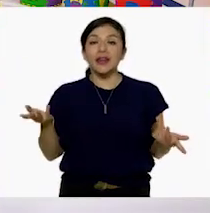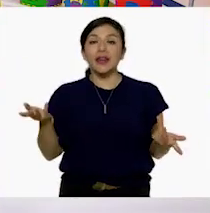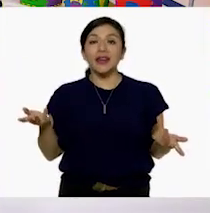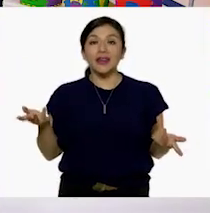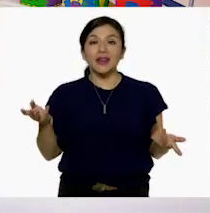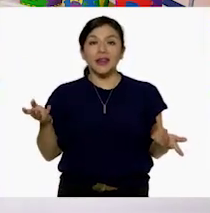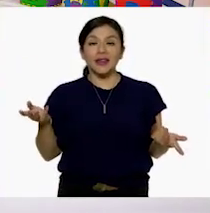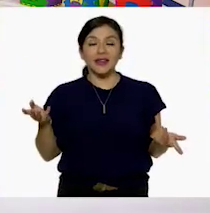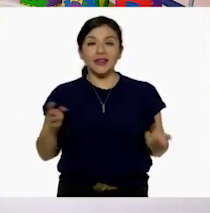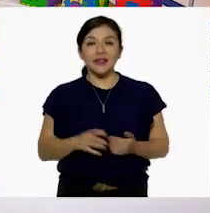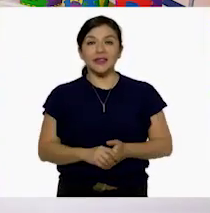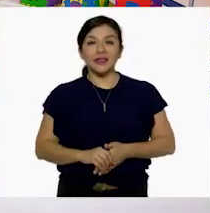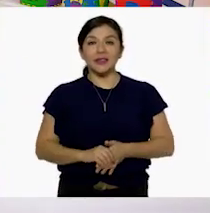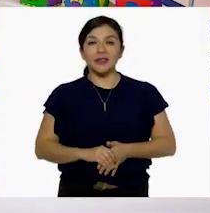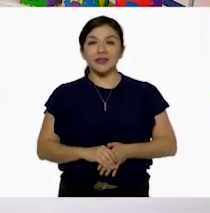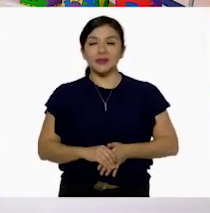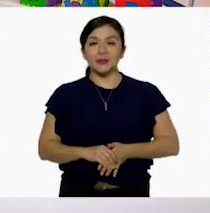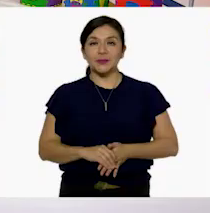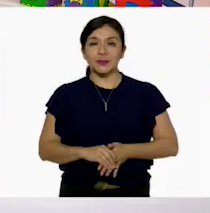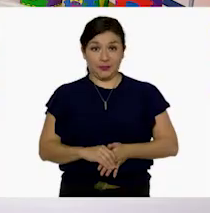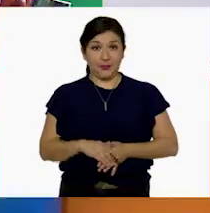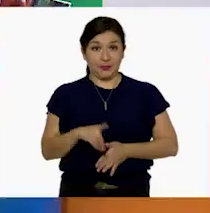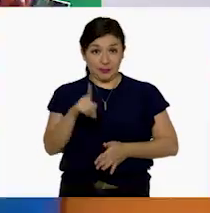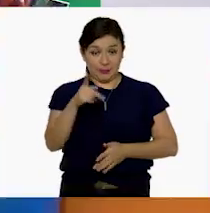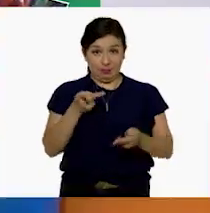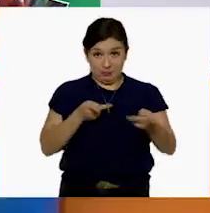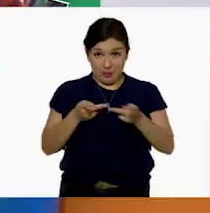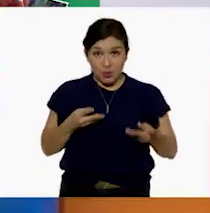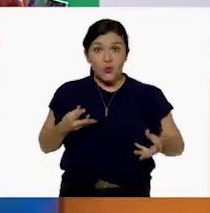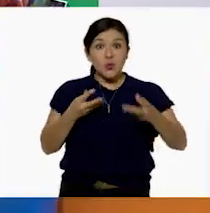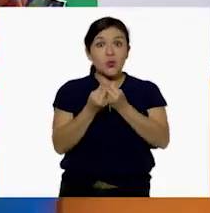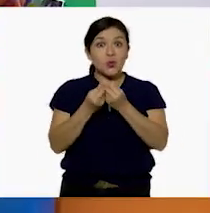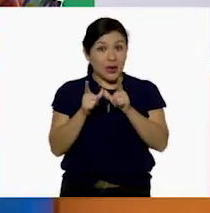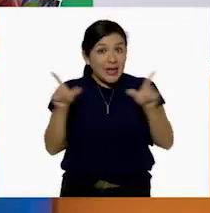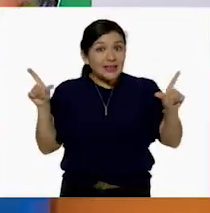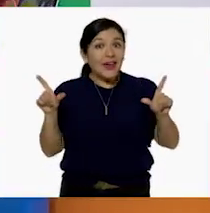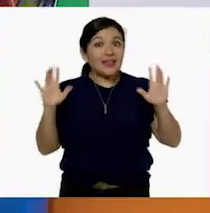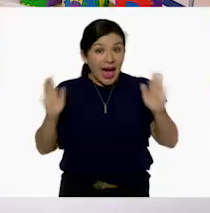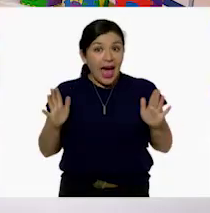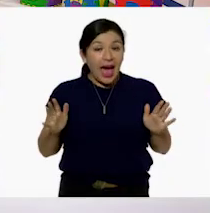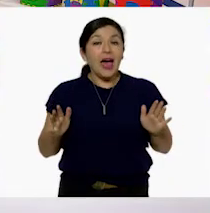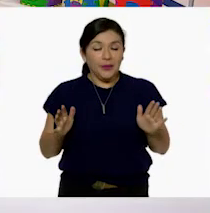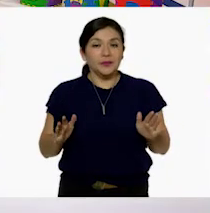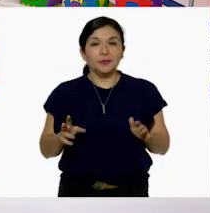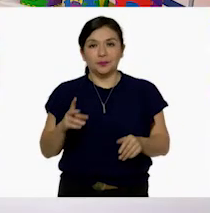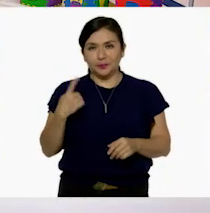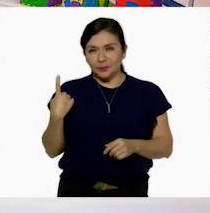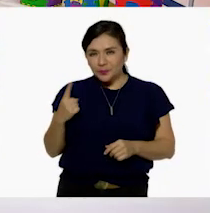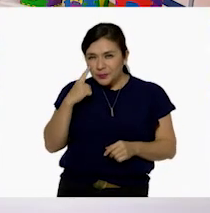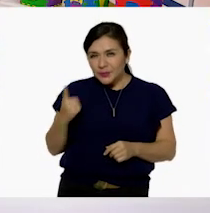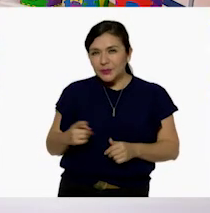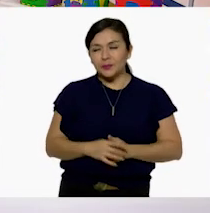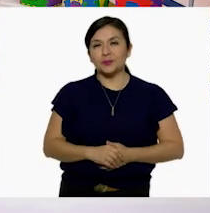dato. ¿Listo, equipo? Muy bien, preparados. Sóplenle fuerte. Un, dos, ya tres. Va.